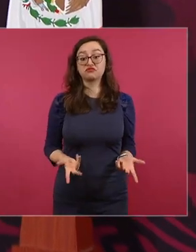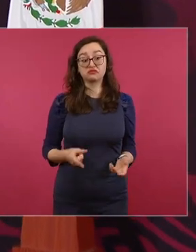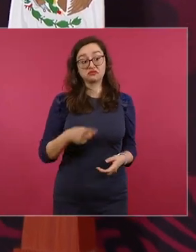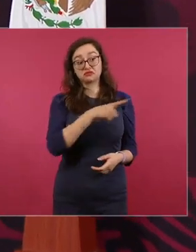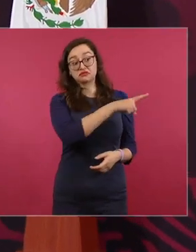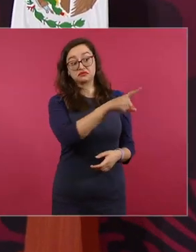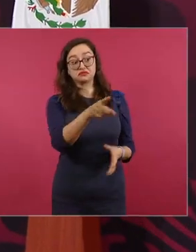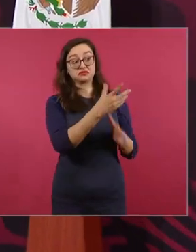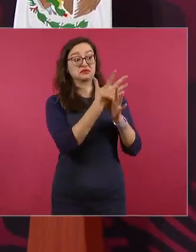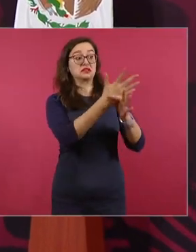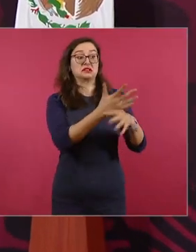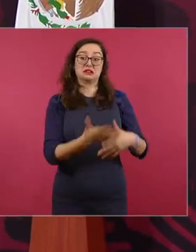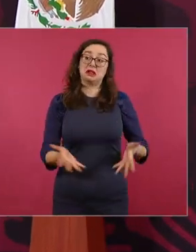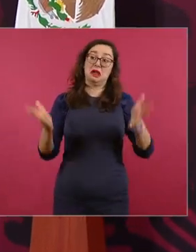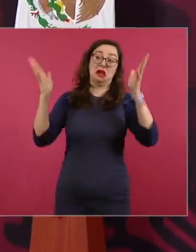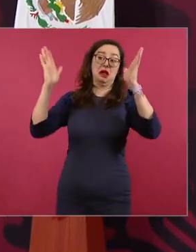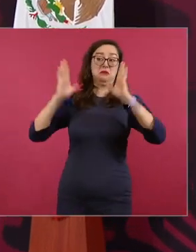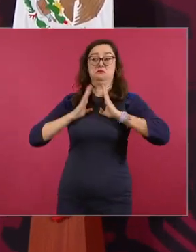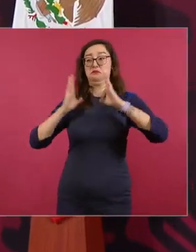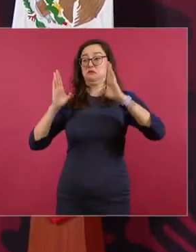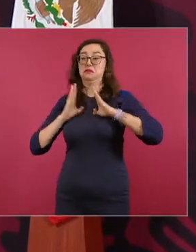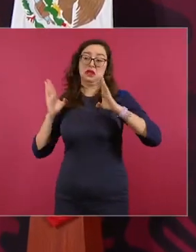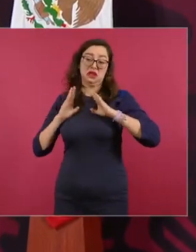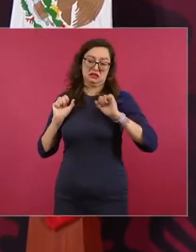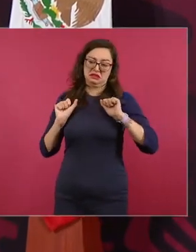militarización nuestros adversarios.